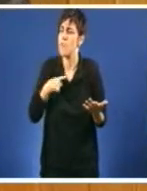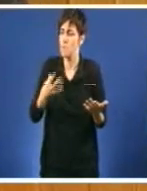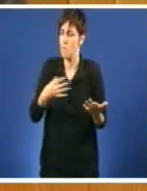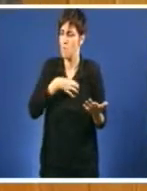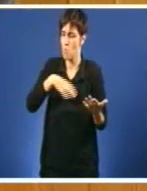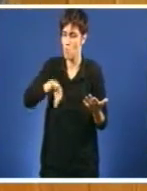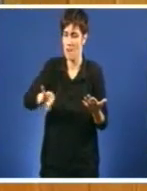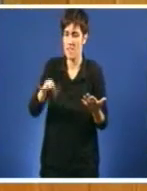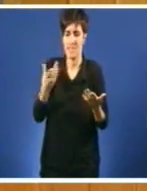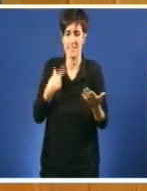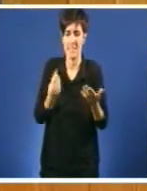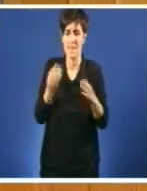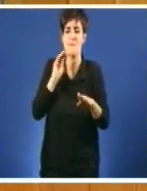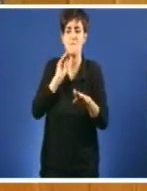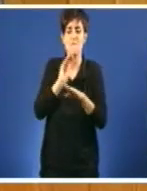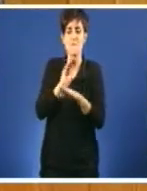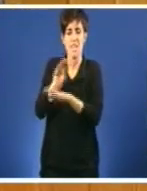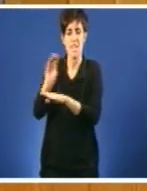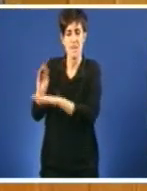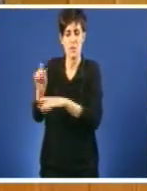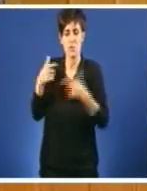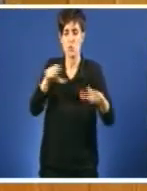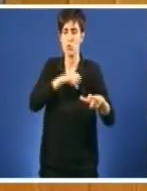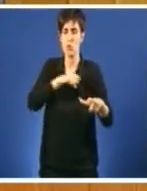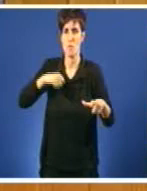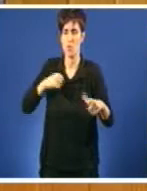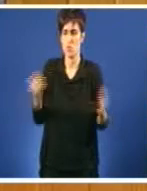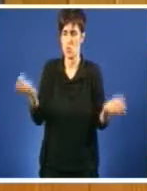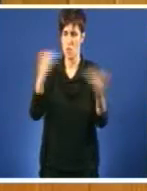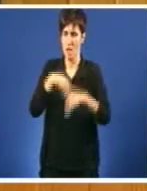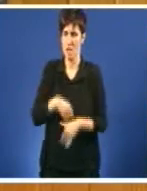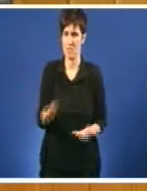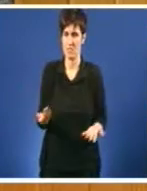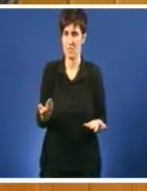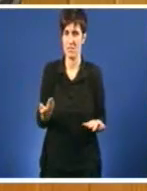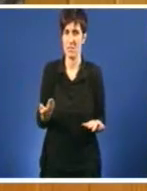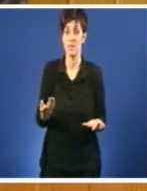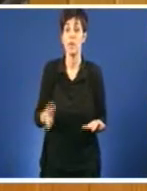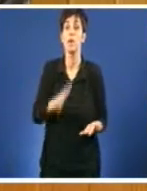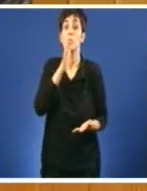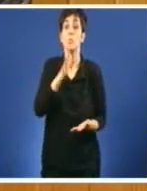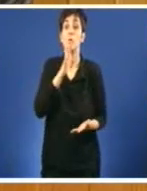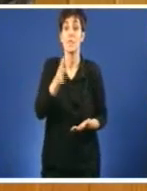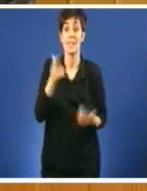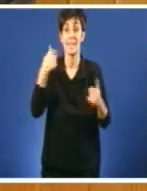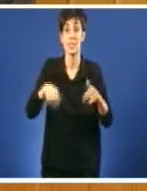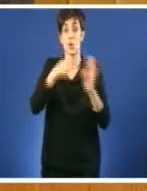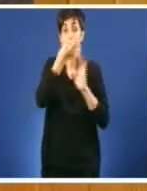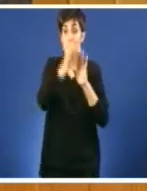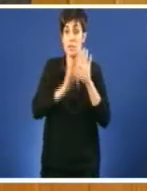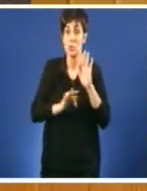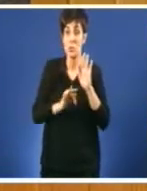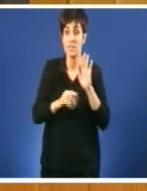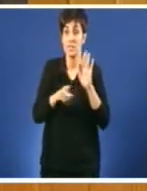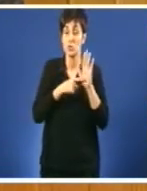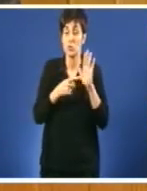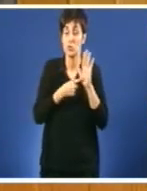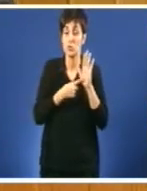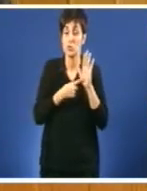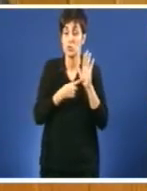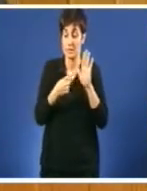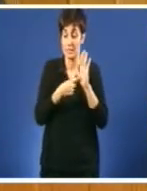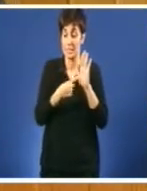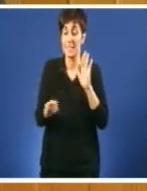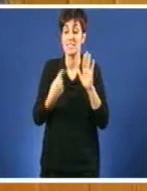do sistema de financiamento autonómica? Por iso, estes orzamentos son tamén os orzamentos